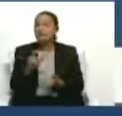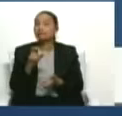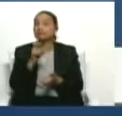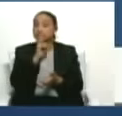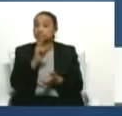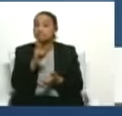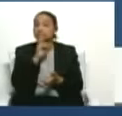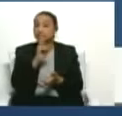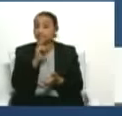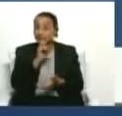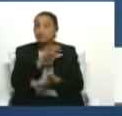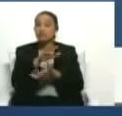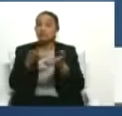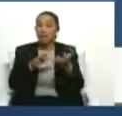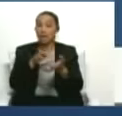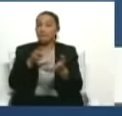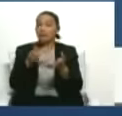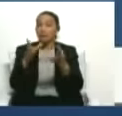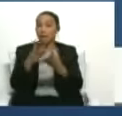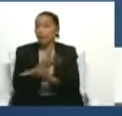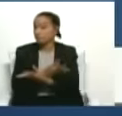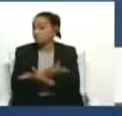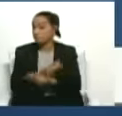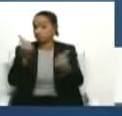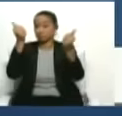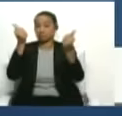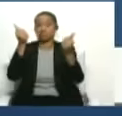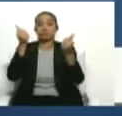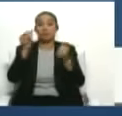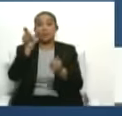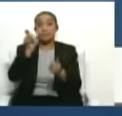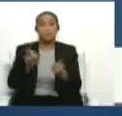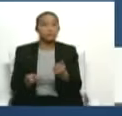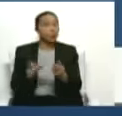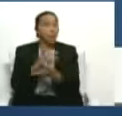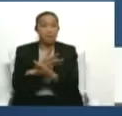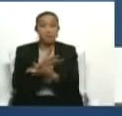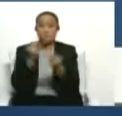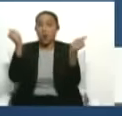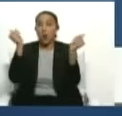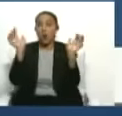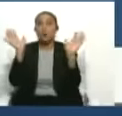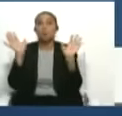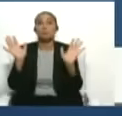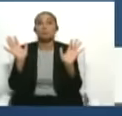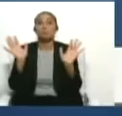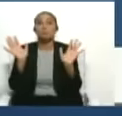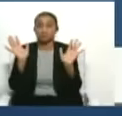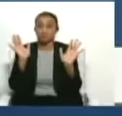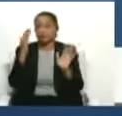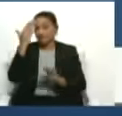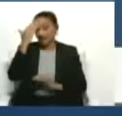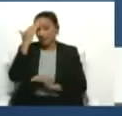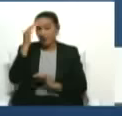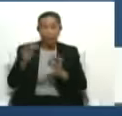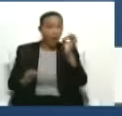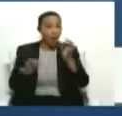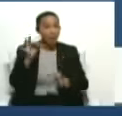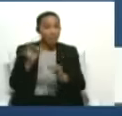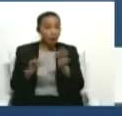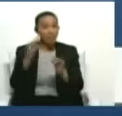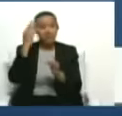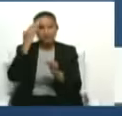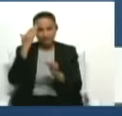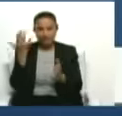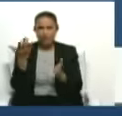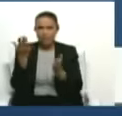de desaparición forzada. Desaparición forzada, sabemos los que manejamos el derecho, los que académicamente lo